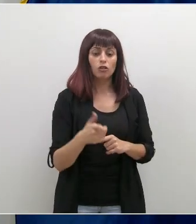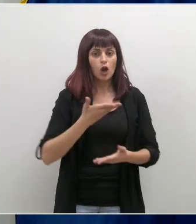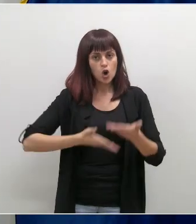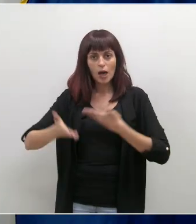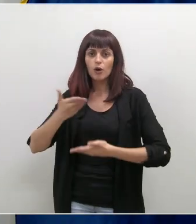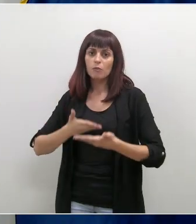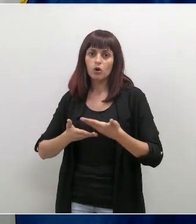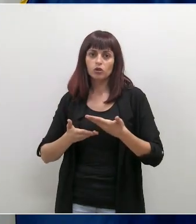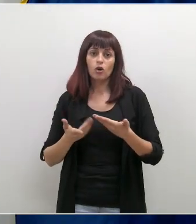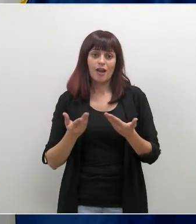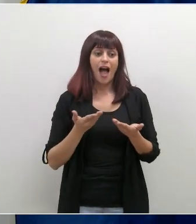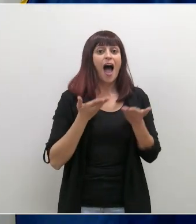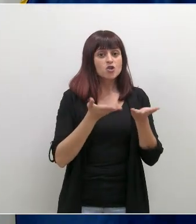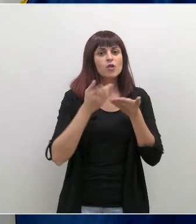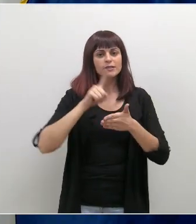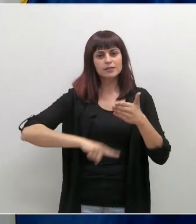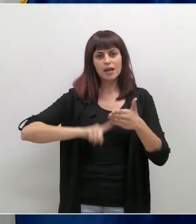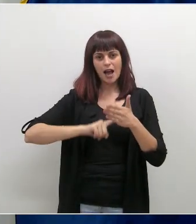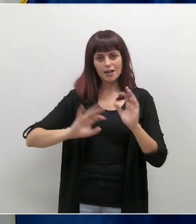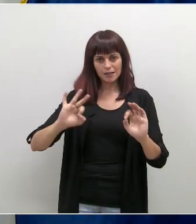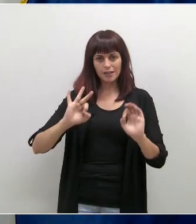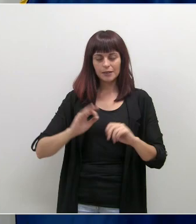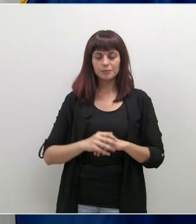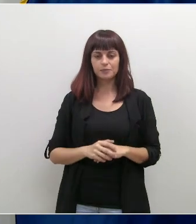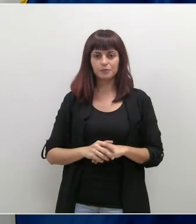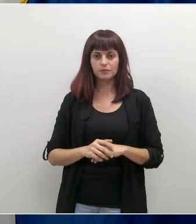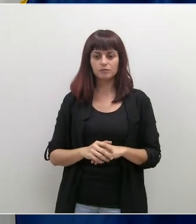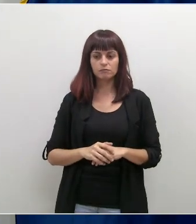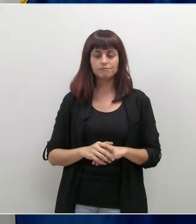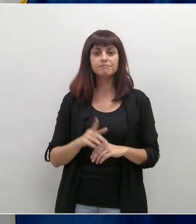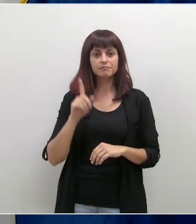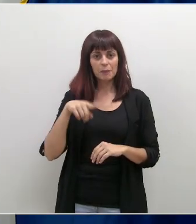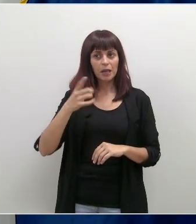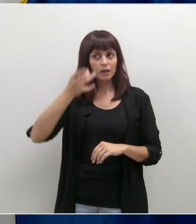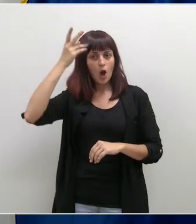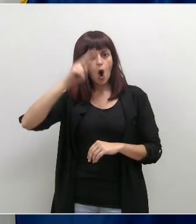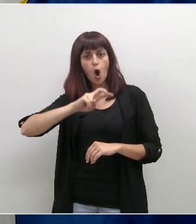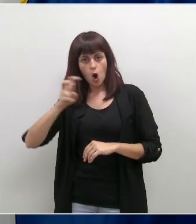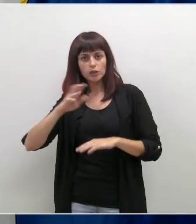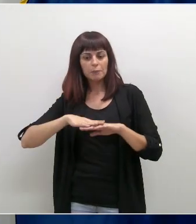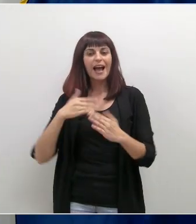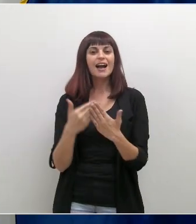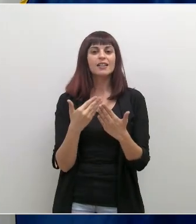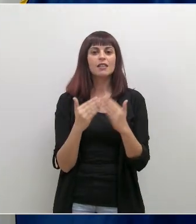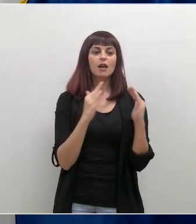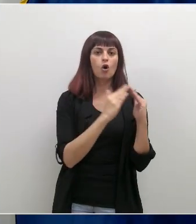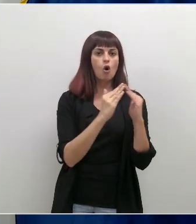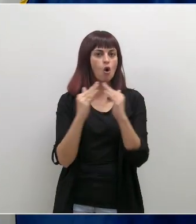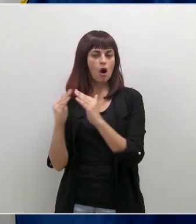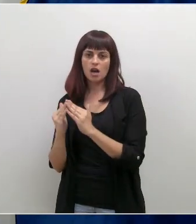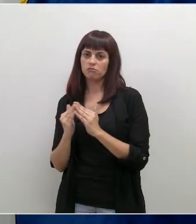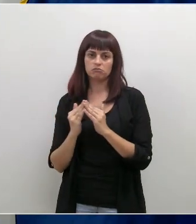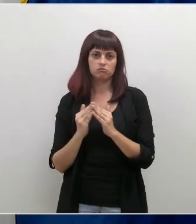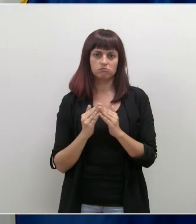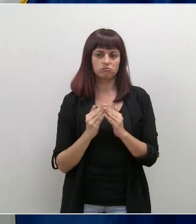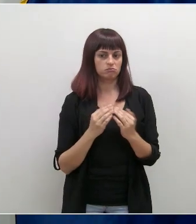con estas ayudas al alquiler que se suman a otras distintas iniciativas que estamos teniendo para garantizar un hogar a todos los estratos